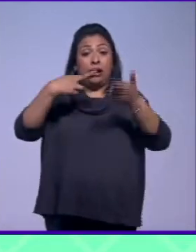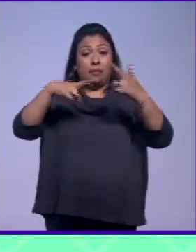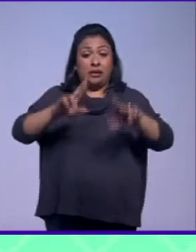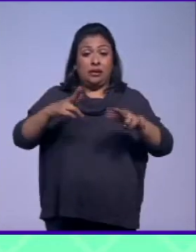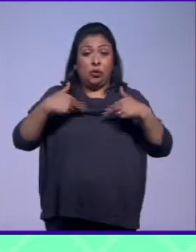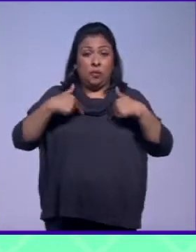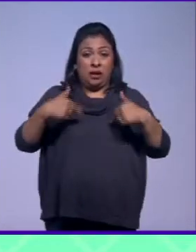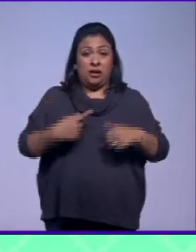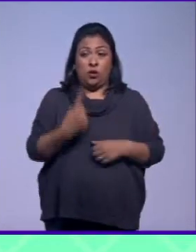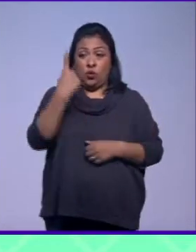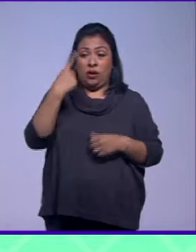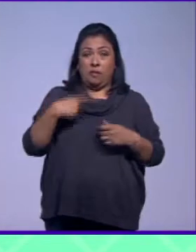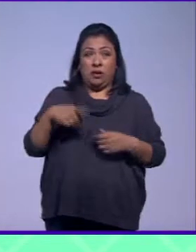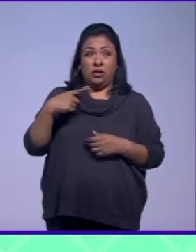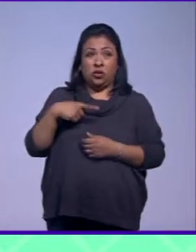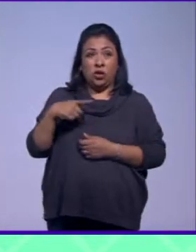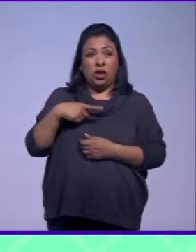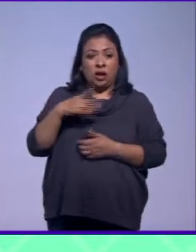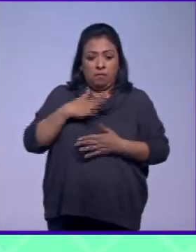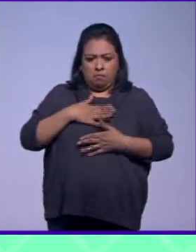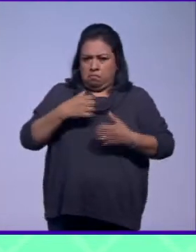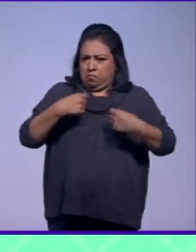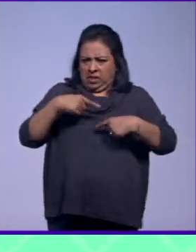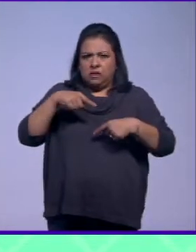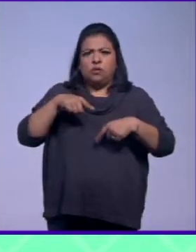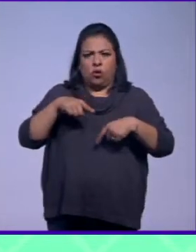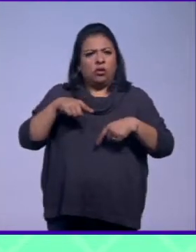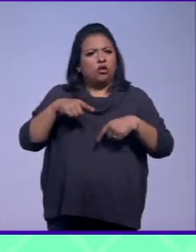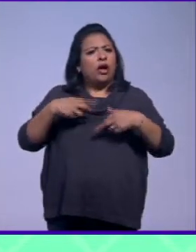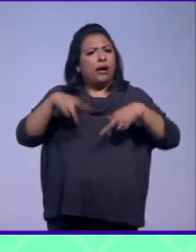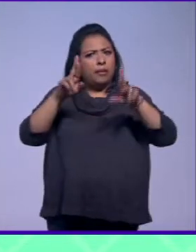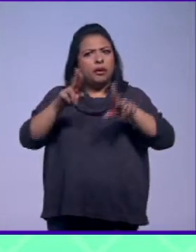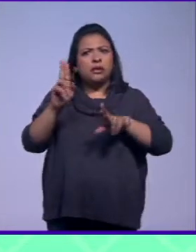humanidad nunca deja de ser sí mismo